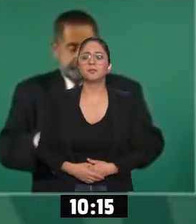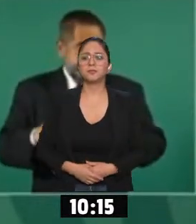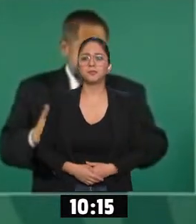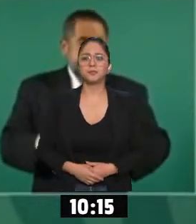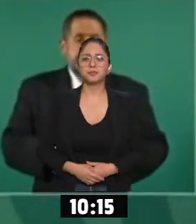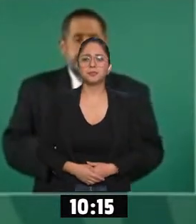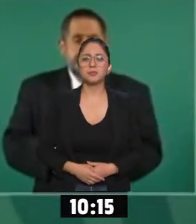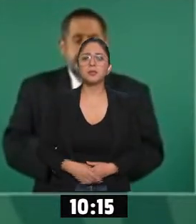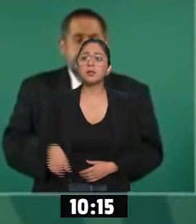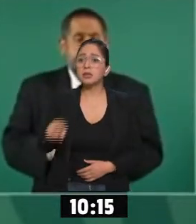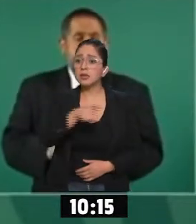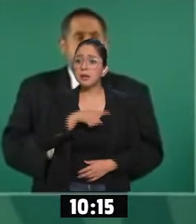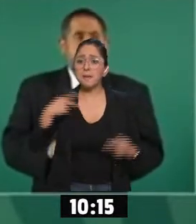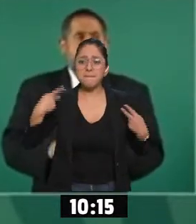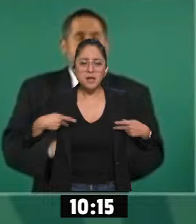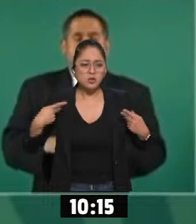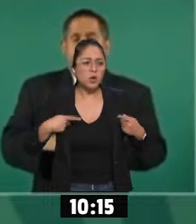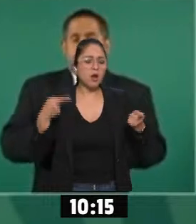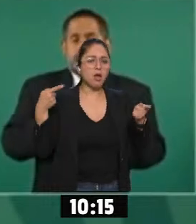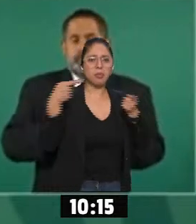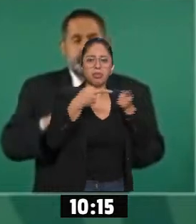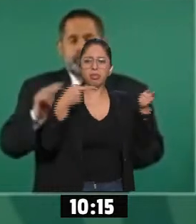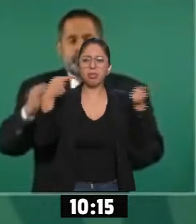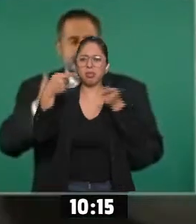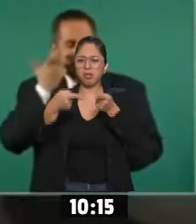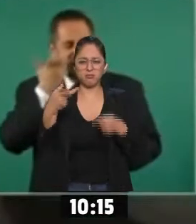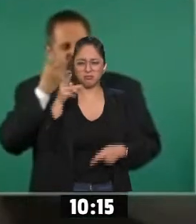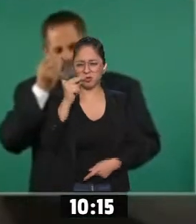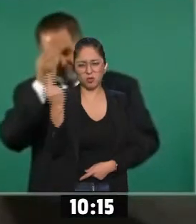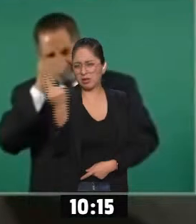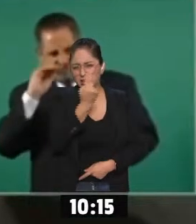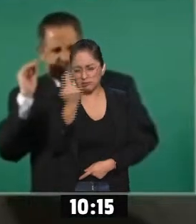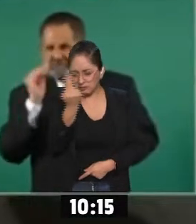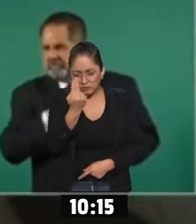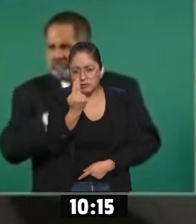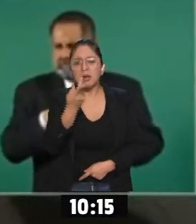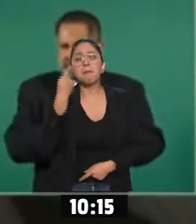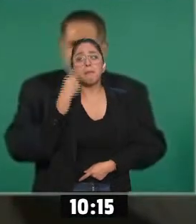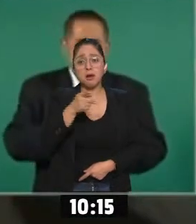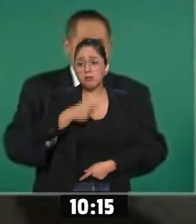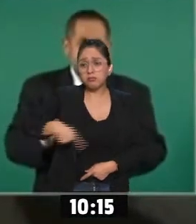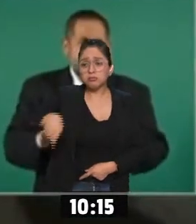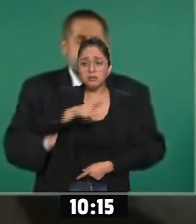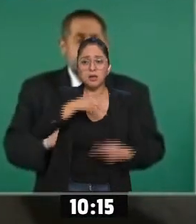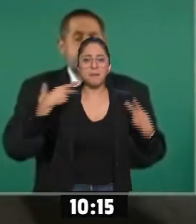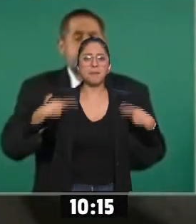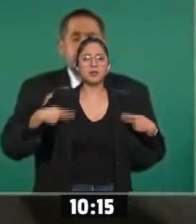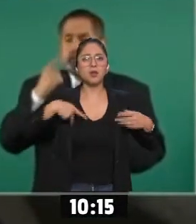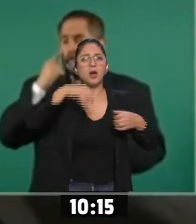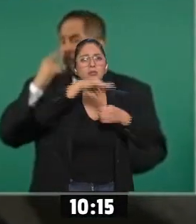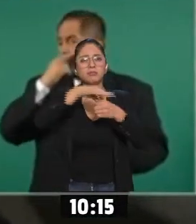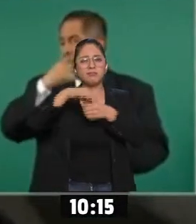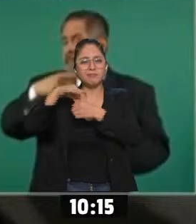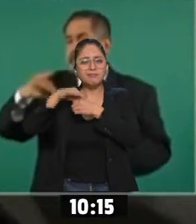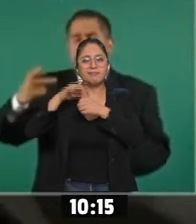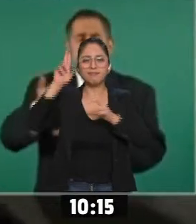que no haya linchamientos y que de manera democrática los ciudadanos